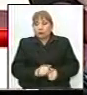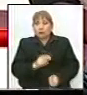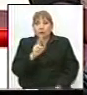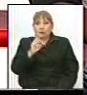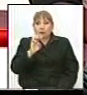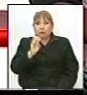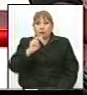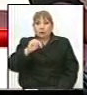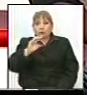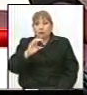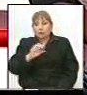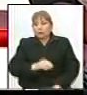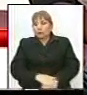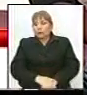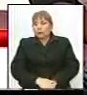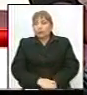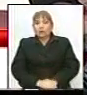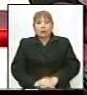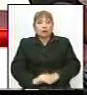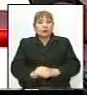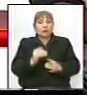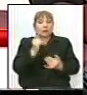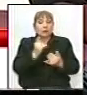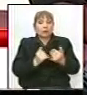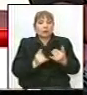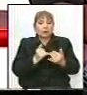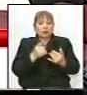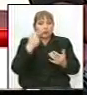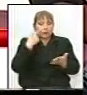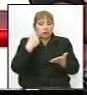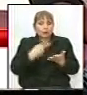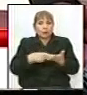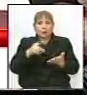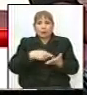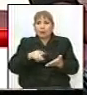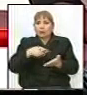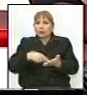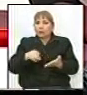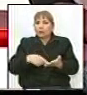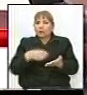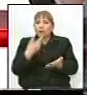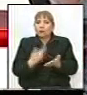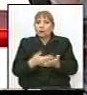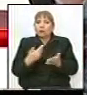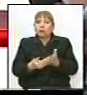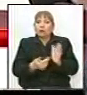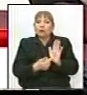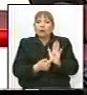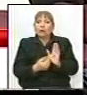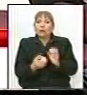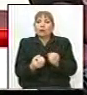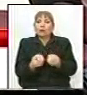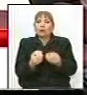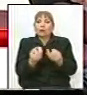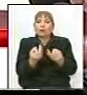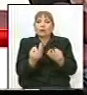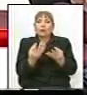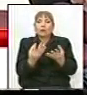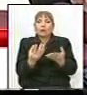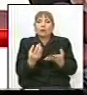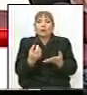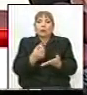RENIEG. Y al término de esta verificación de firmas, ellos expiden una constancia de cuántas firmas están